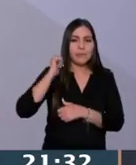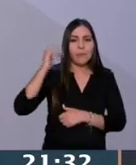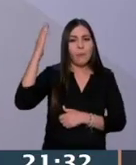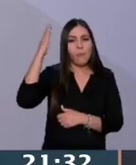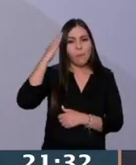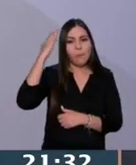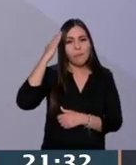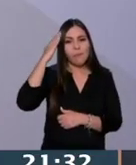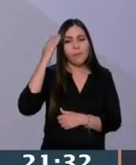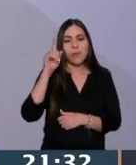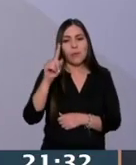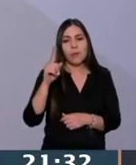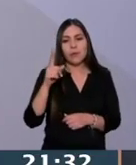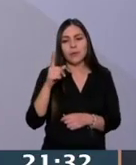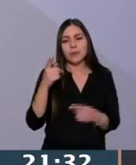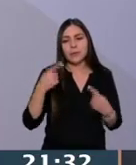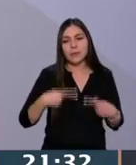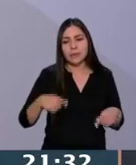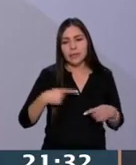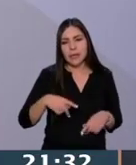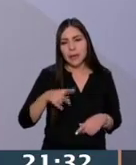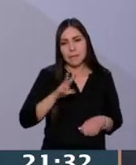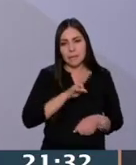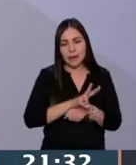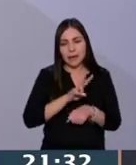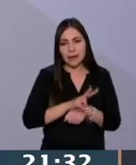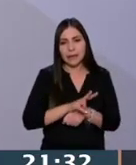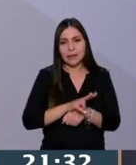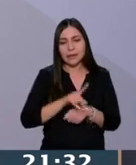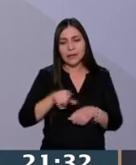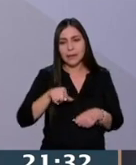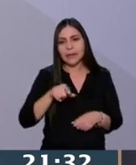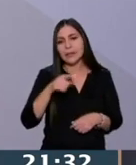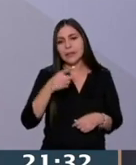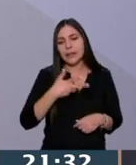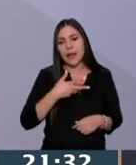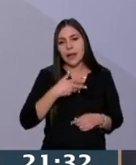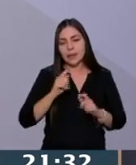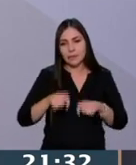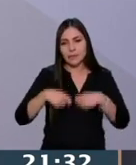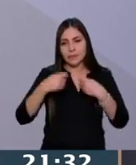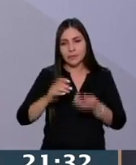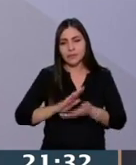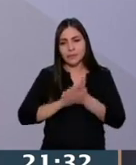un ciudadano venezolano con nacionalidad española, eurodiputado por